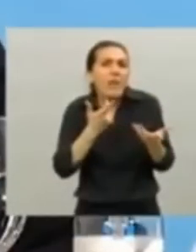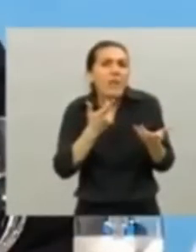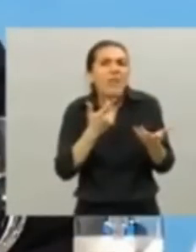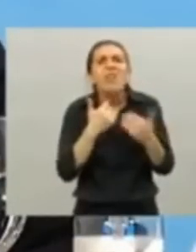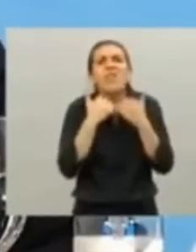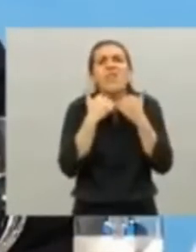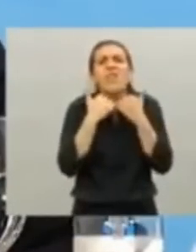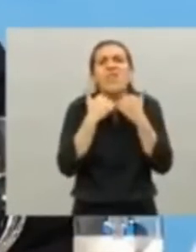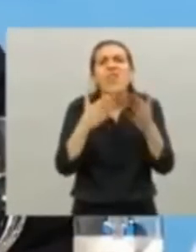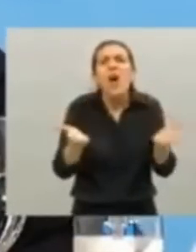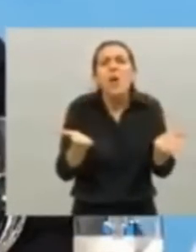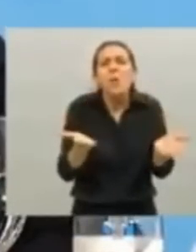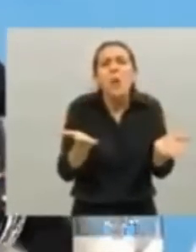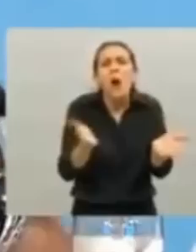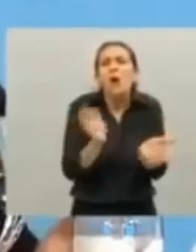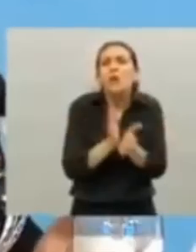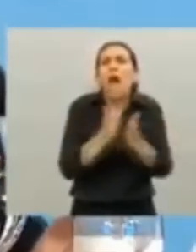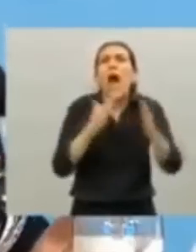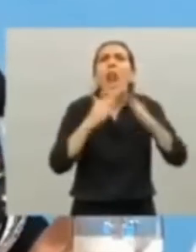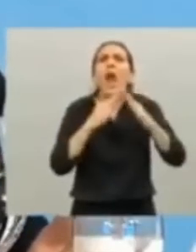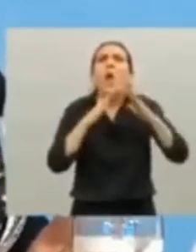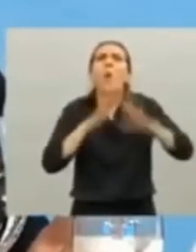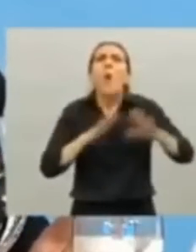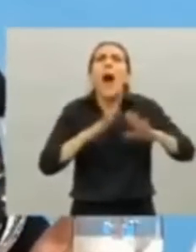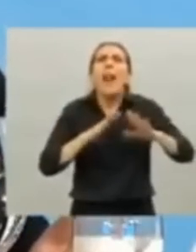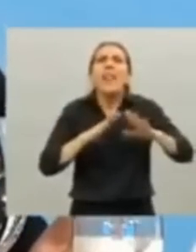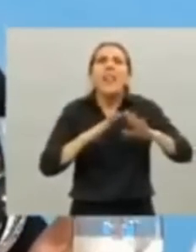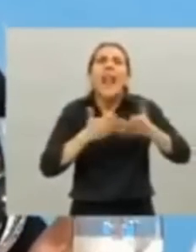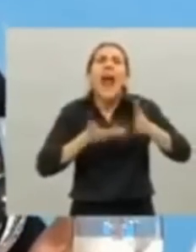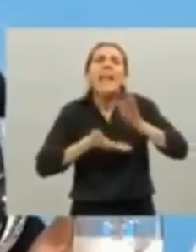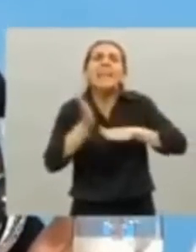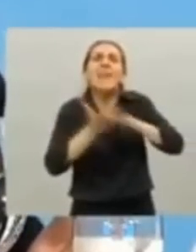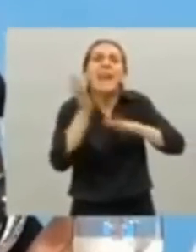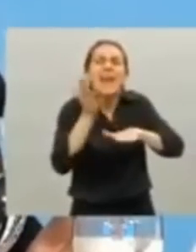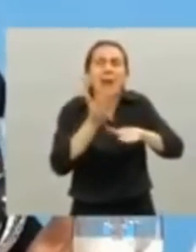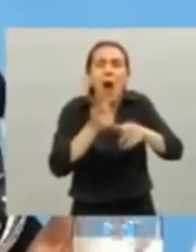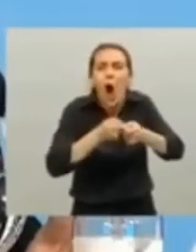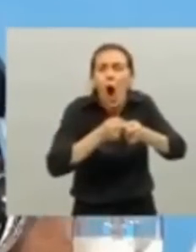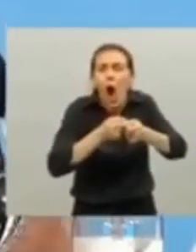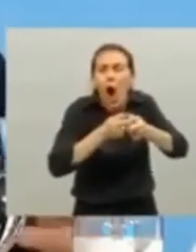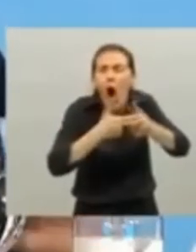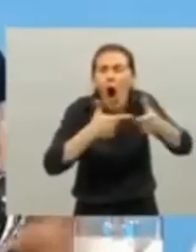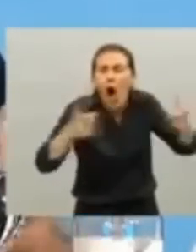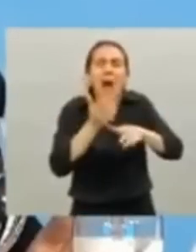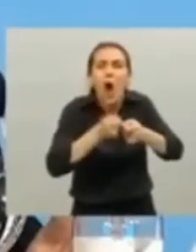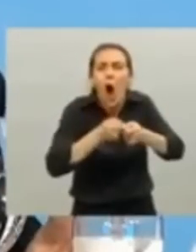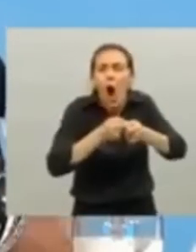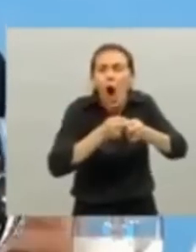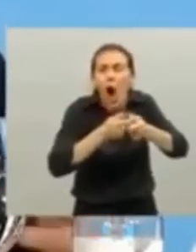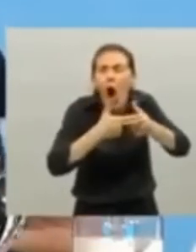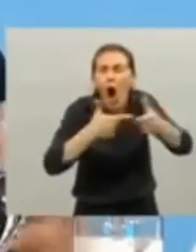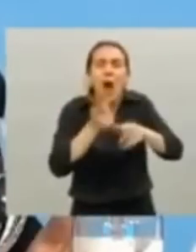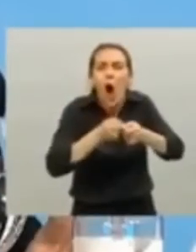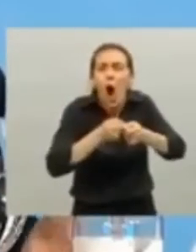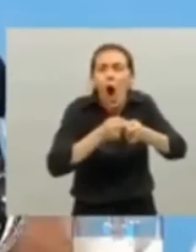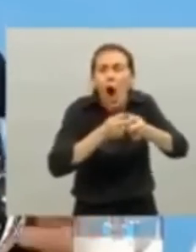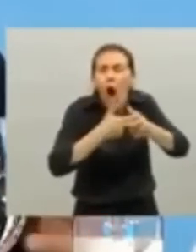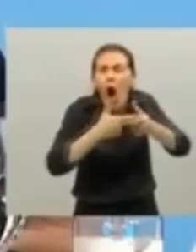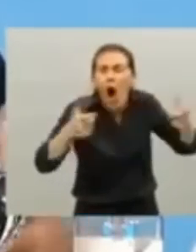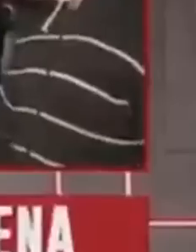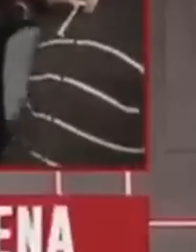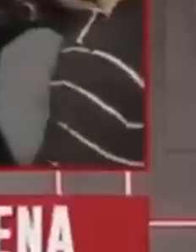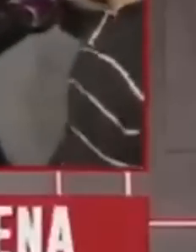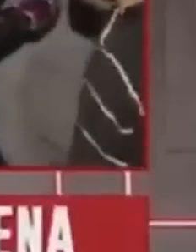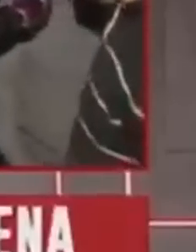¿Qué me importa cuánto mide la cuarentena si en 2 semanas quintuplicamos el número de contagios? ¿Qué me importa? ¿Qué me importa? ¿Qué